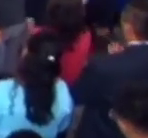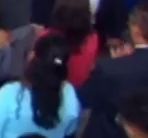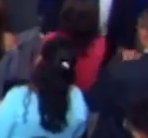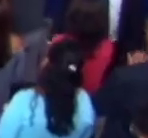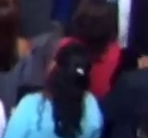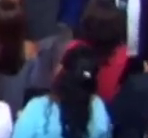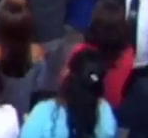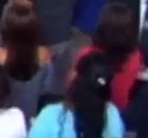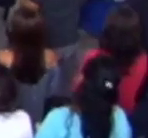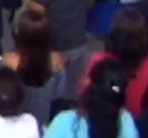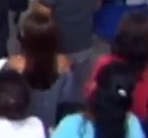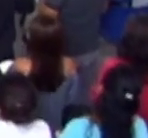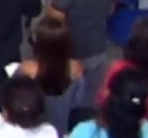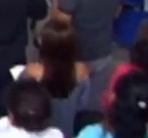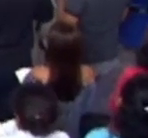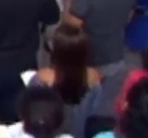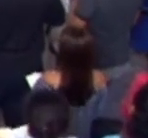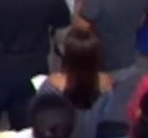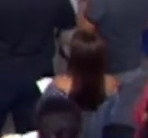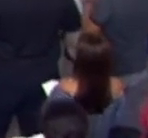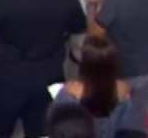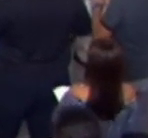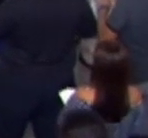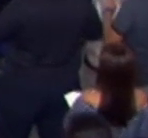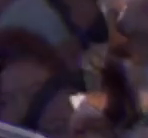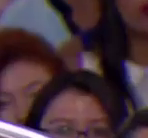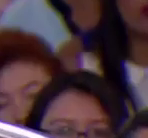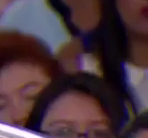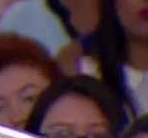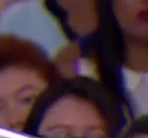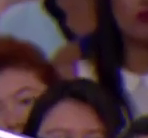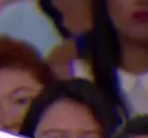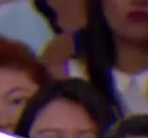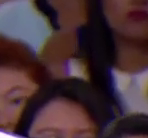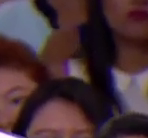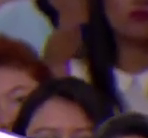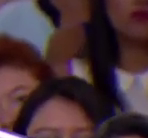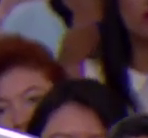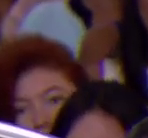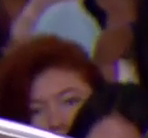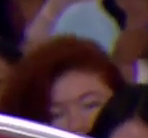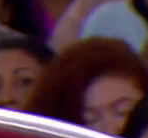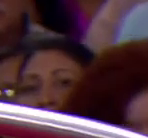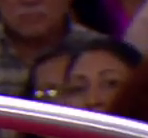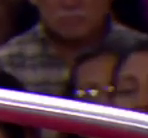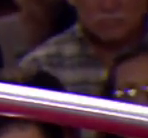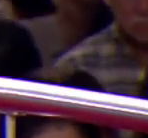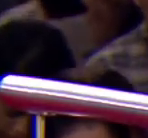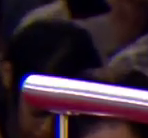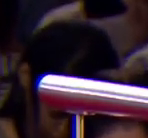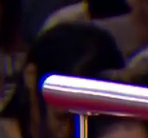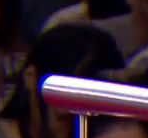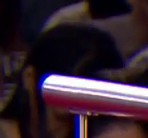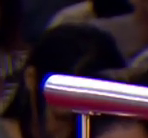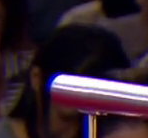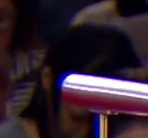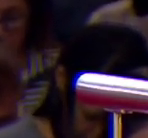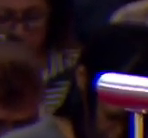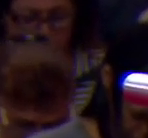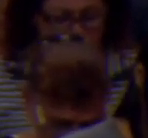La gran pregunta que te hago es: ¿y a ti qué te han ofrecido? Oremos al Señor. Padre, es una mañana para